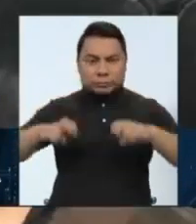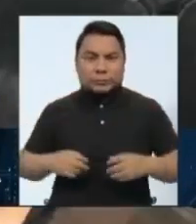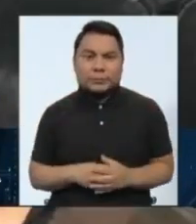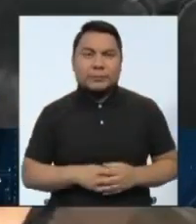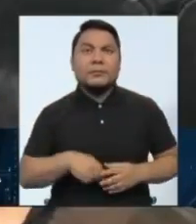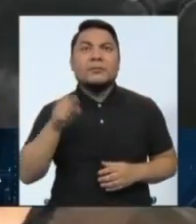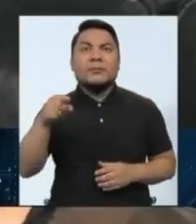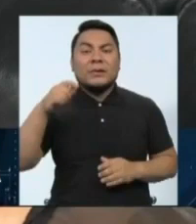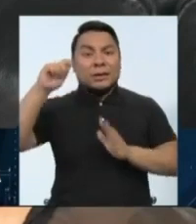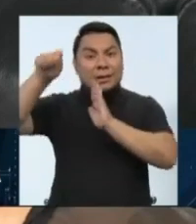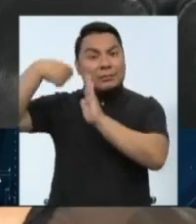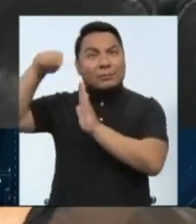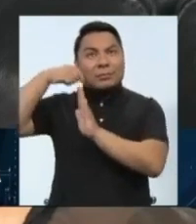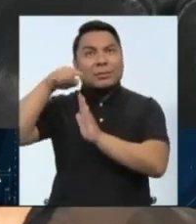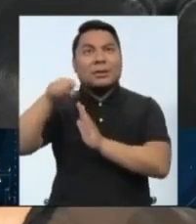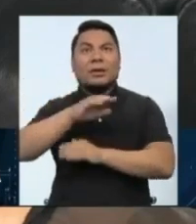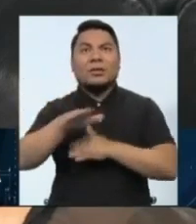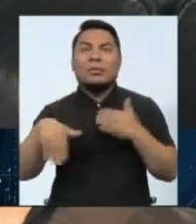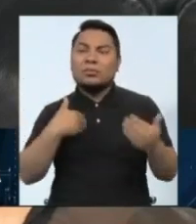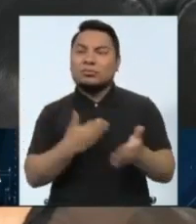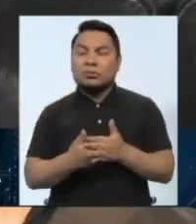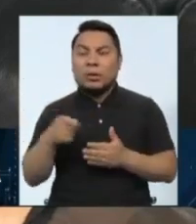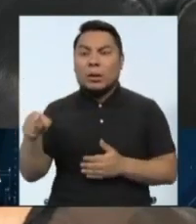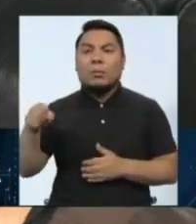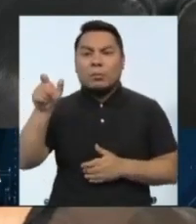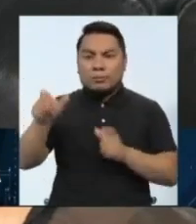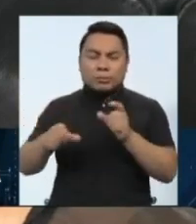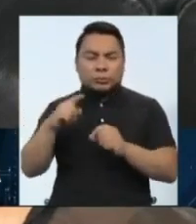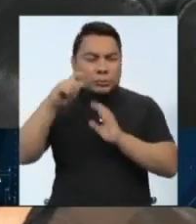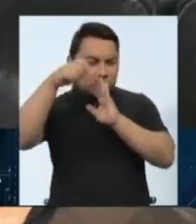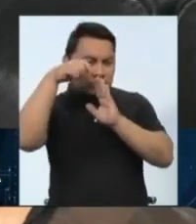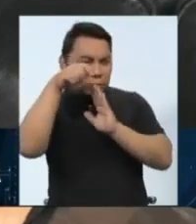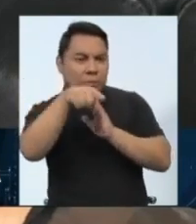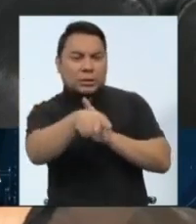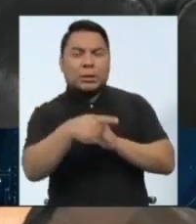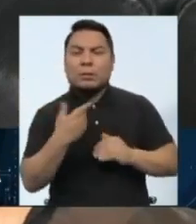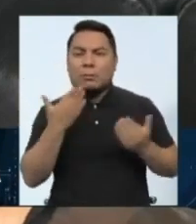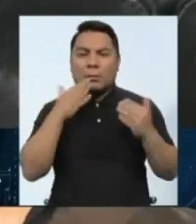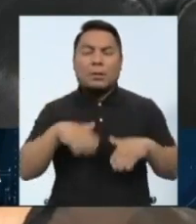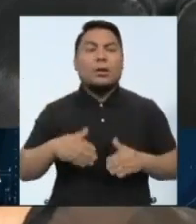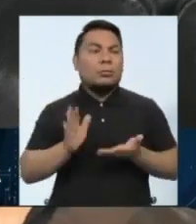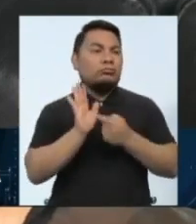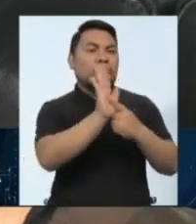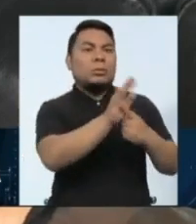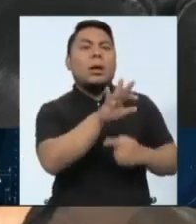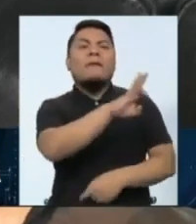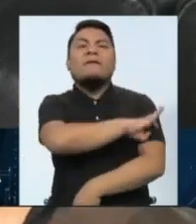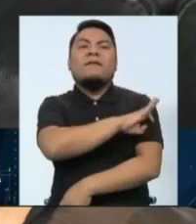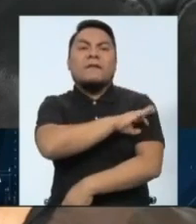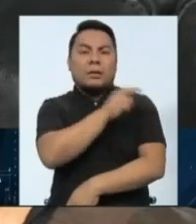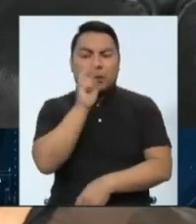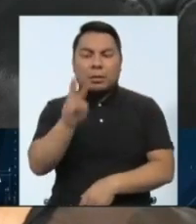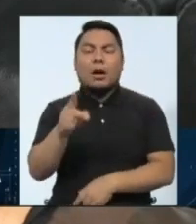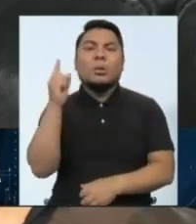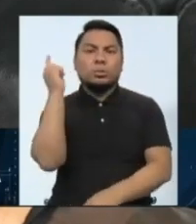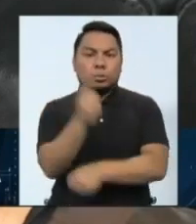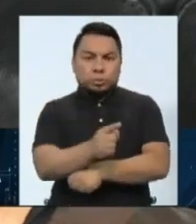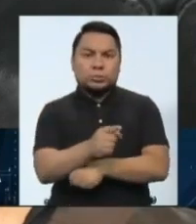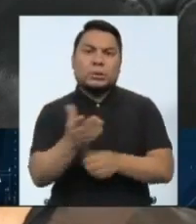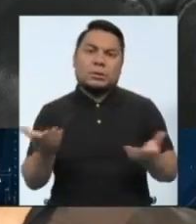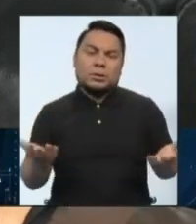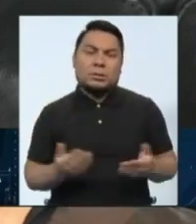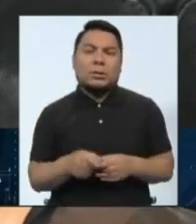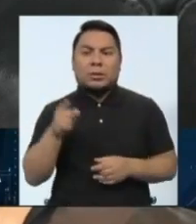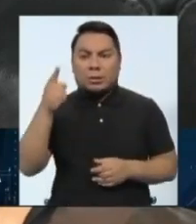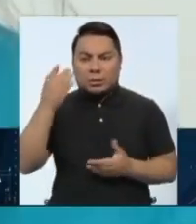las imágenes y con todo lo que se aporte a la investigación, ya el fiscal decidirá si formaliza la denuncia o no, para